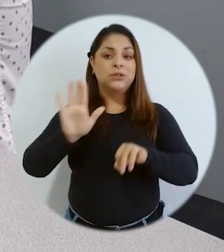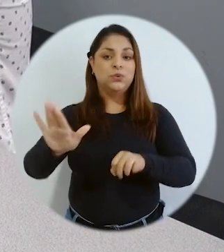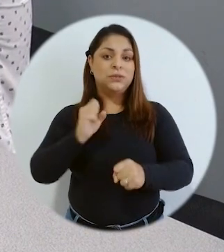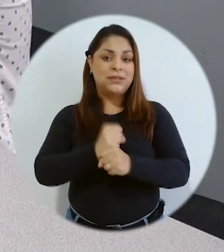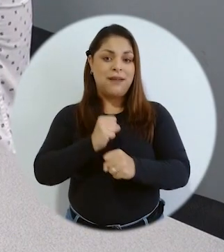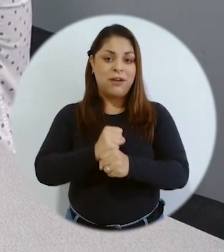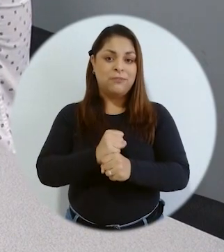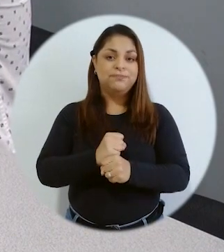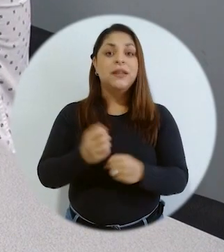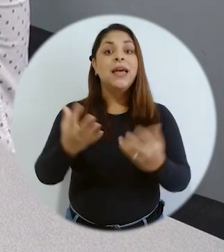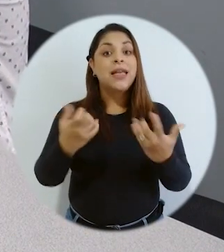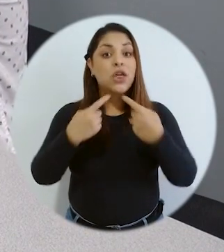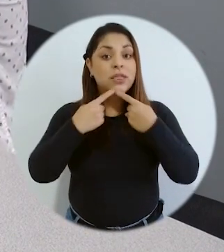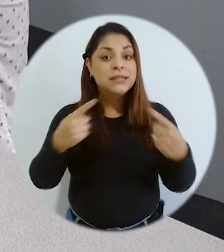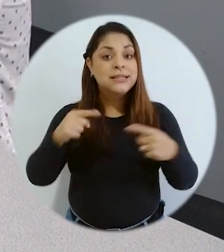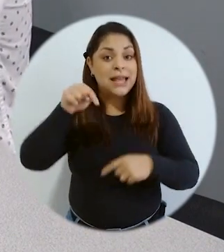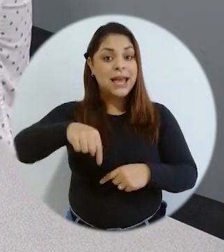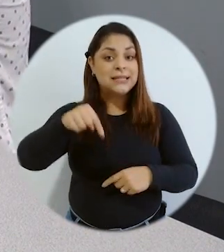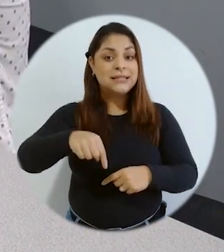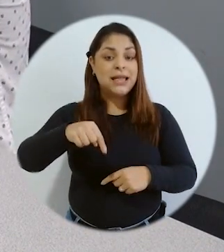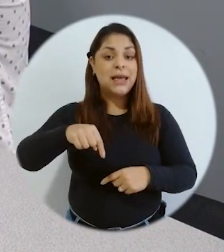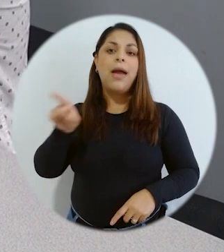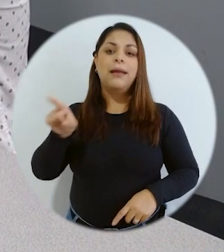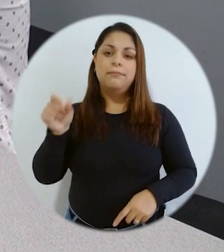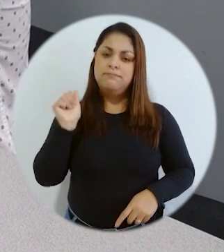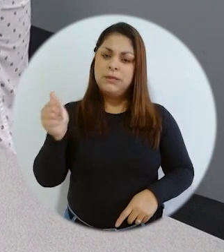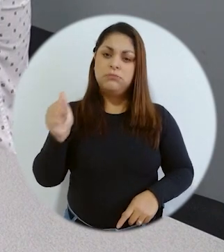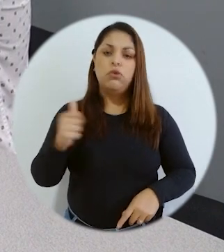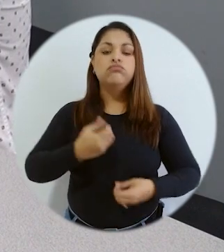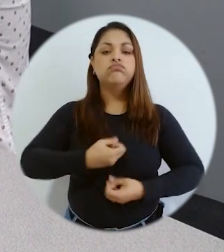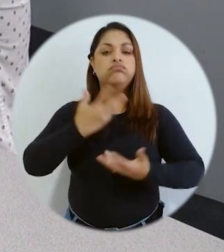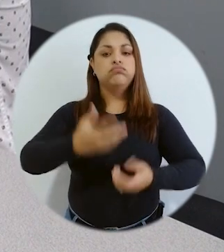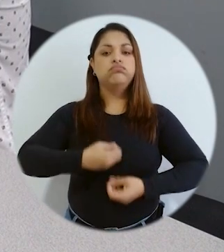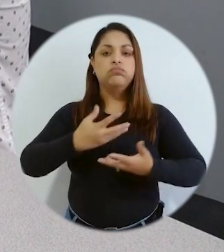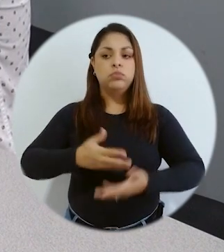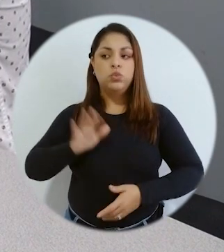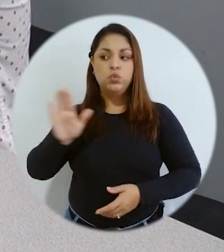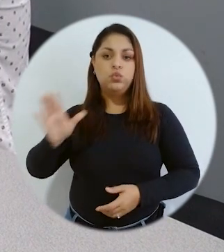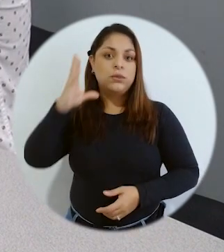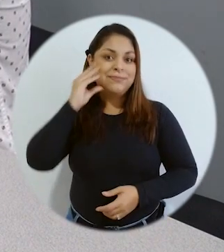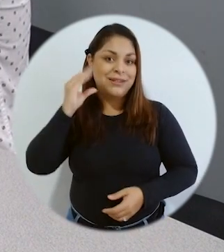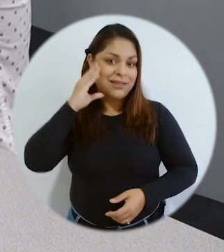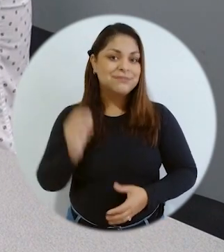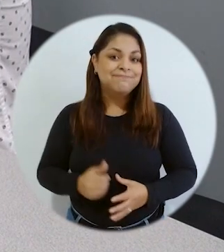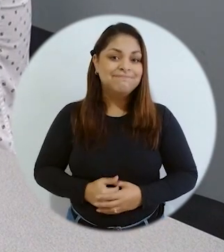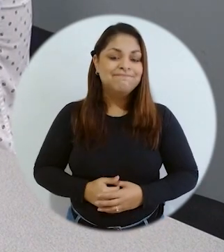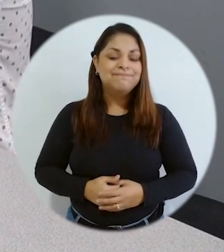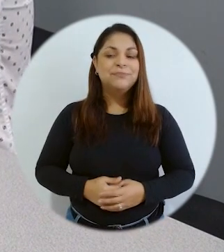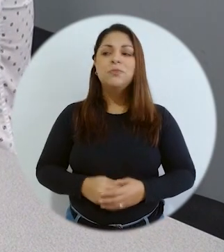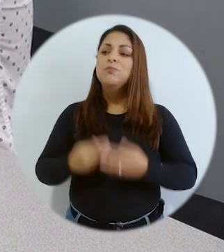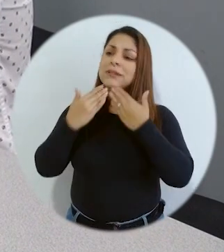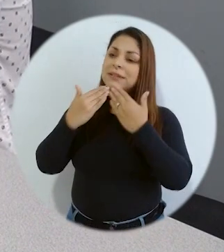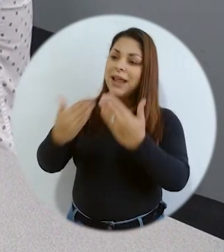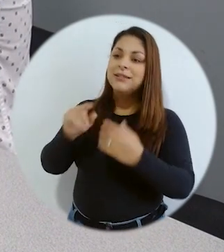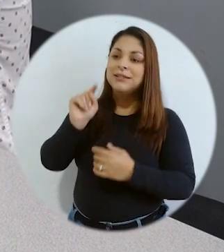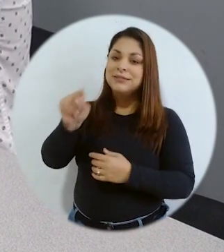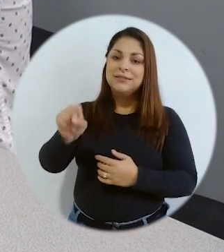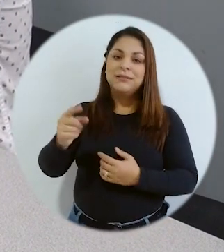No es un dato menor. Nosotros estamos muy agradecidos. Yolanda